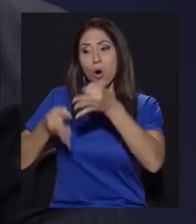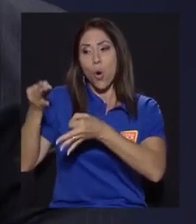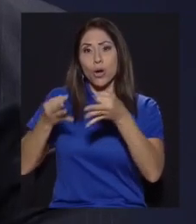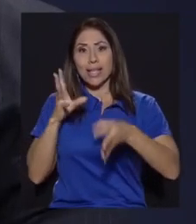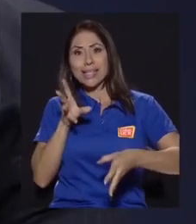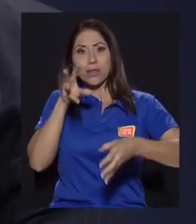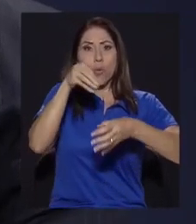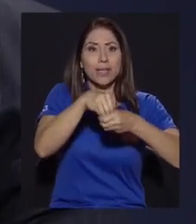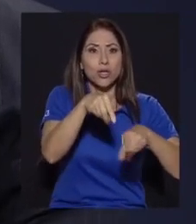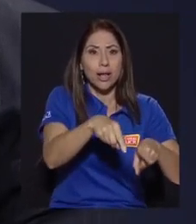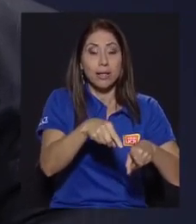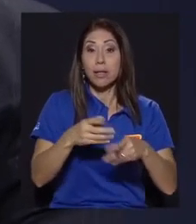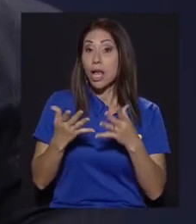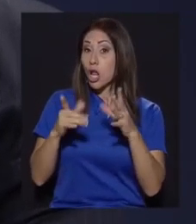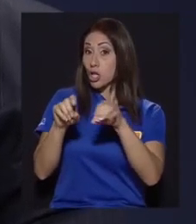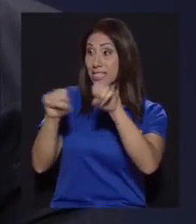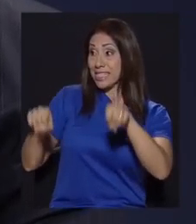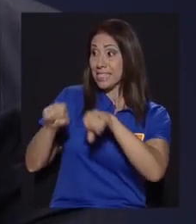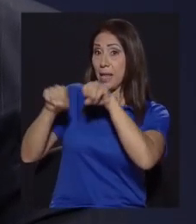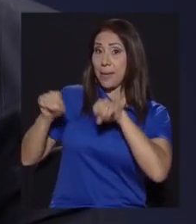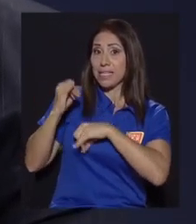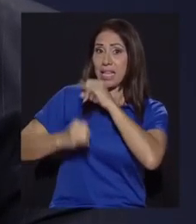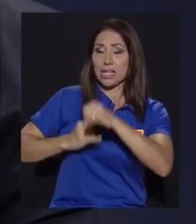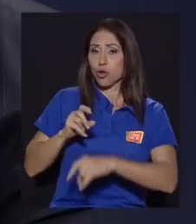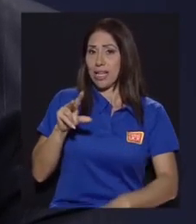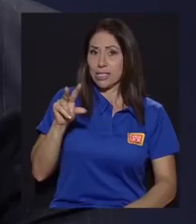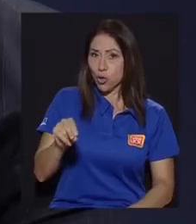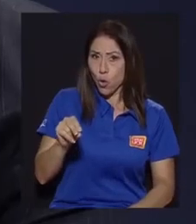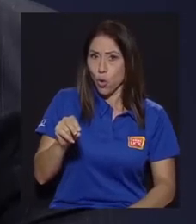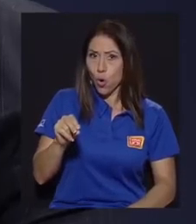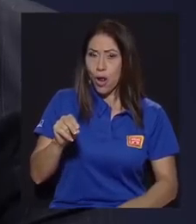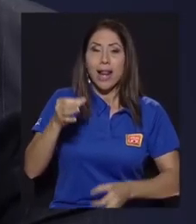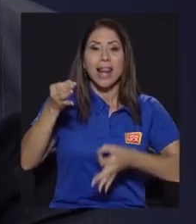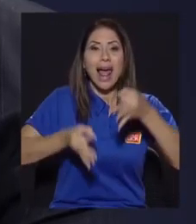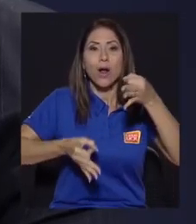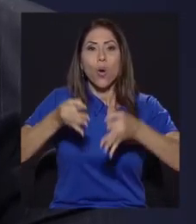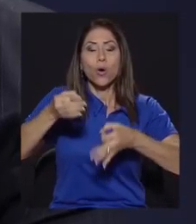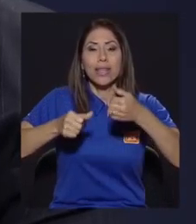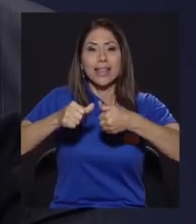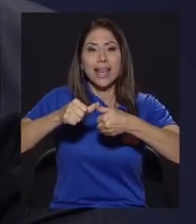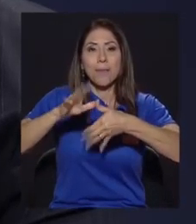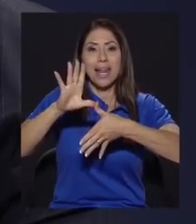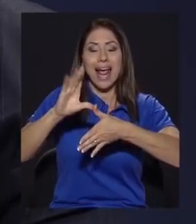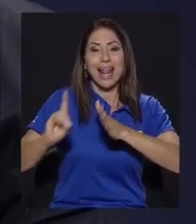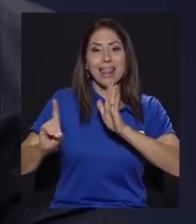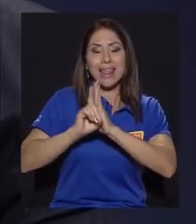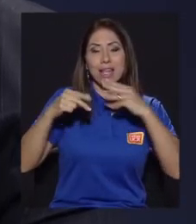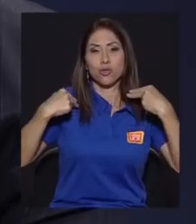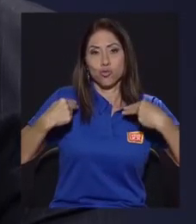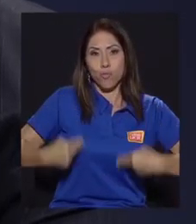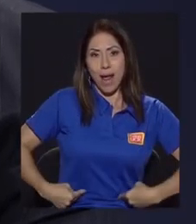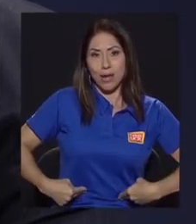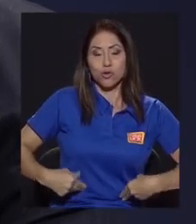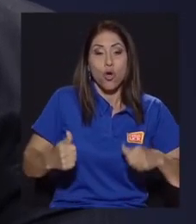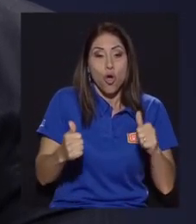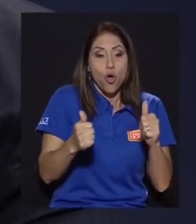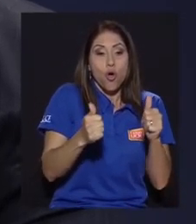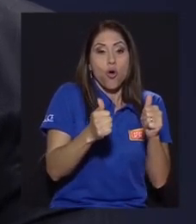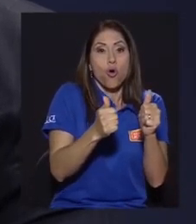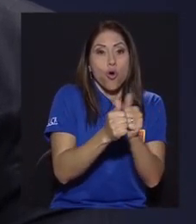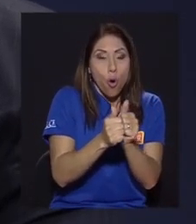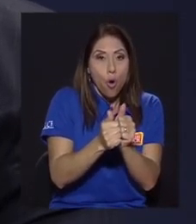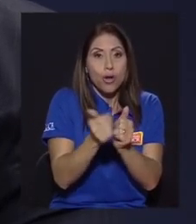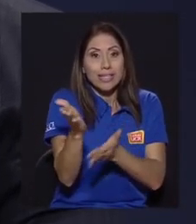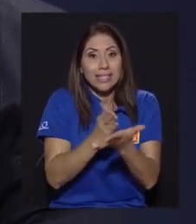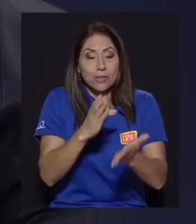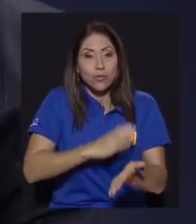entonces los sistemas internacionales no la corte interamericana de derechos humanos en colusión con ciertos factores del poder